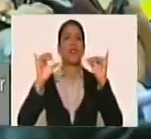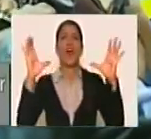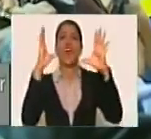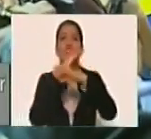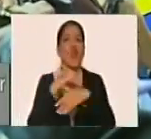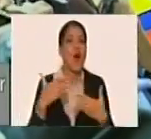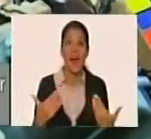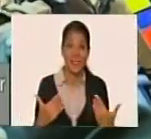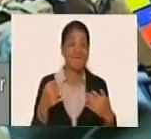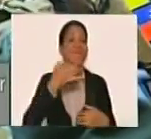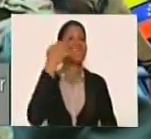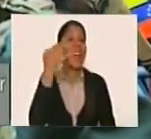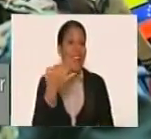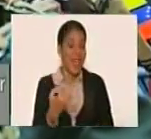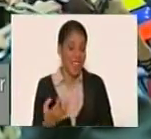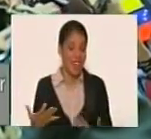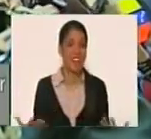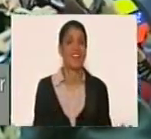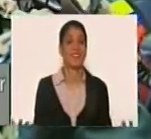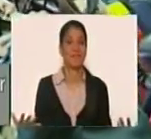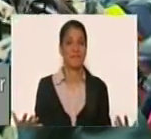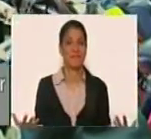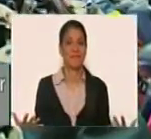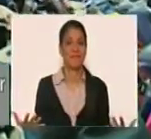contrainformarlo. Esa es la verdad real.